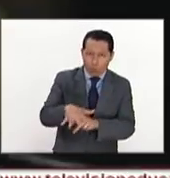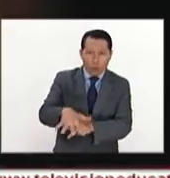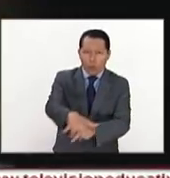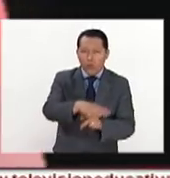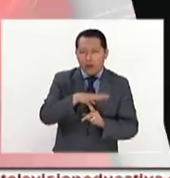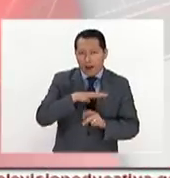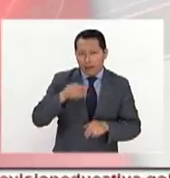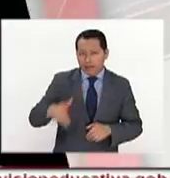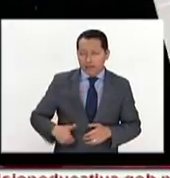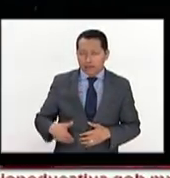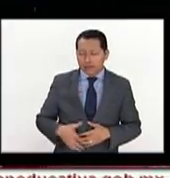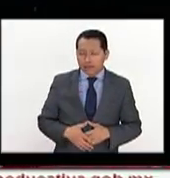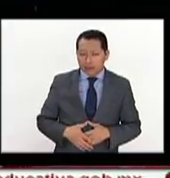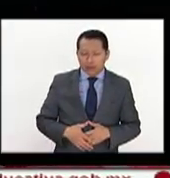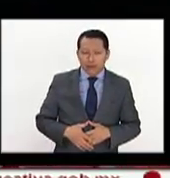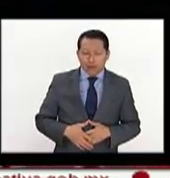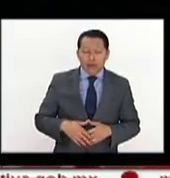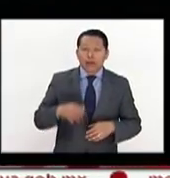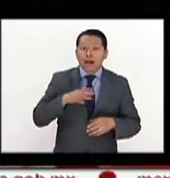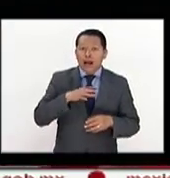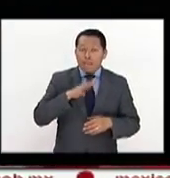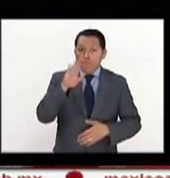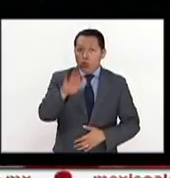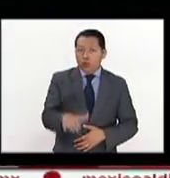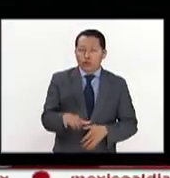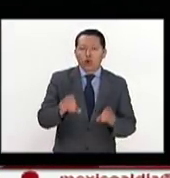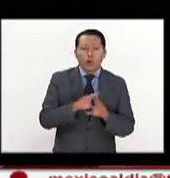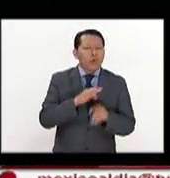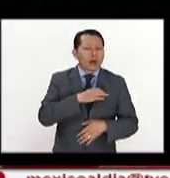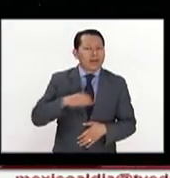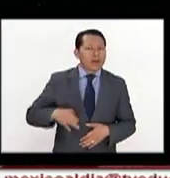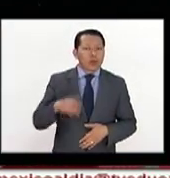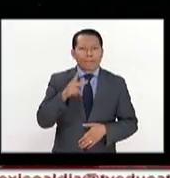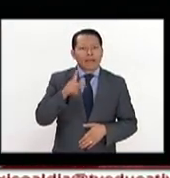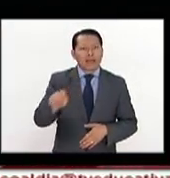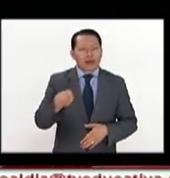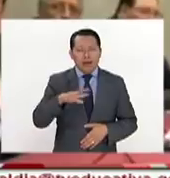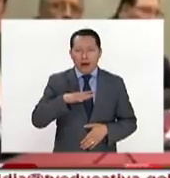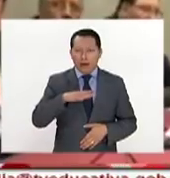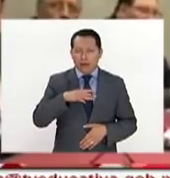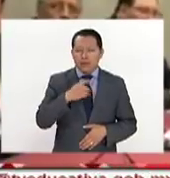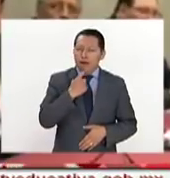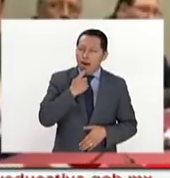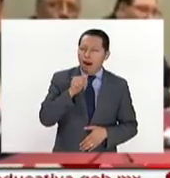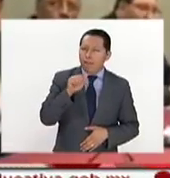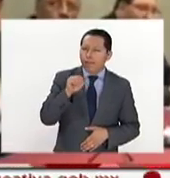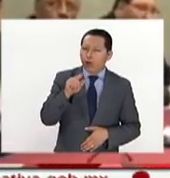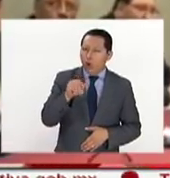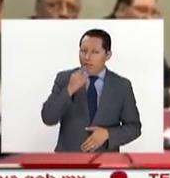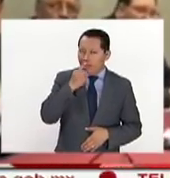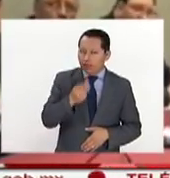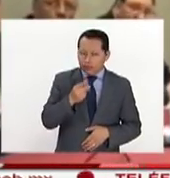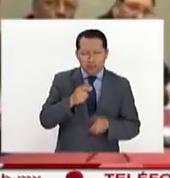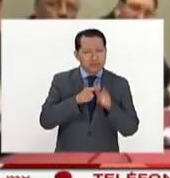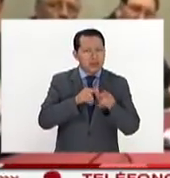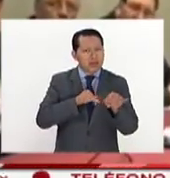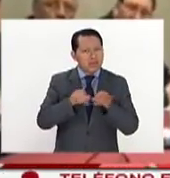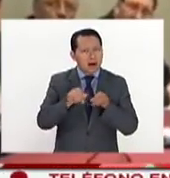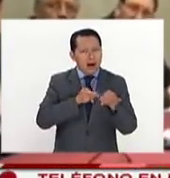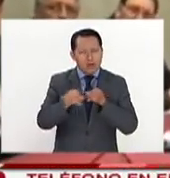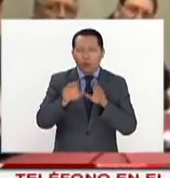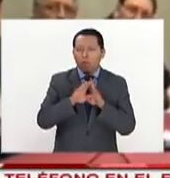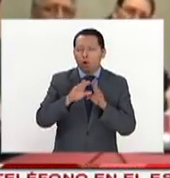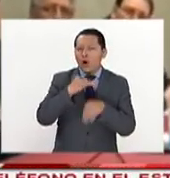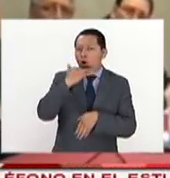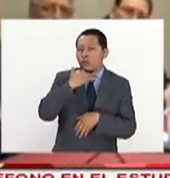Oaxaca. Al rendir protesta como candidato del PT, Andrés Manuel López Obrador reiteró que trabajará para terminar